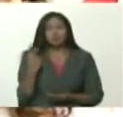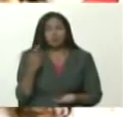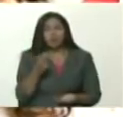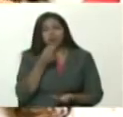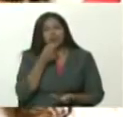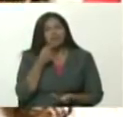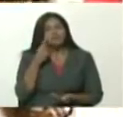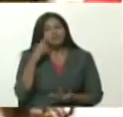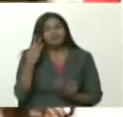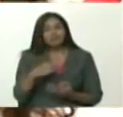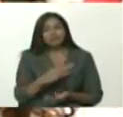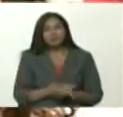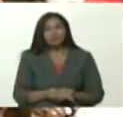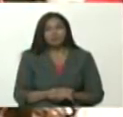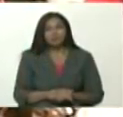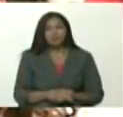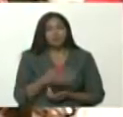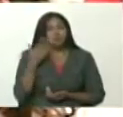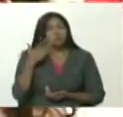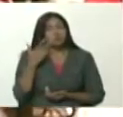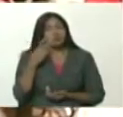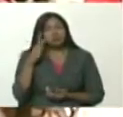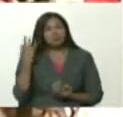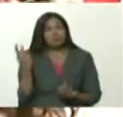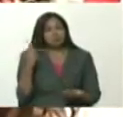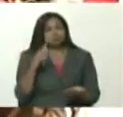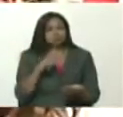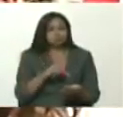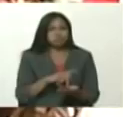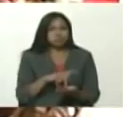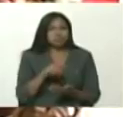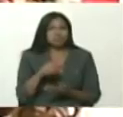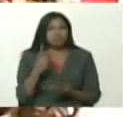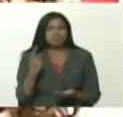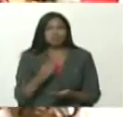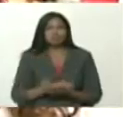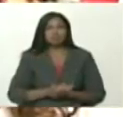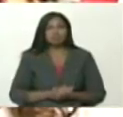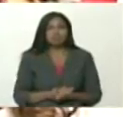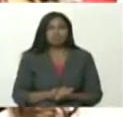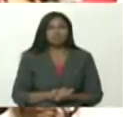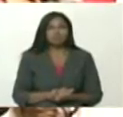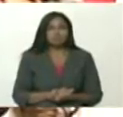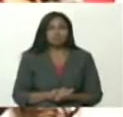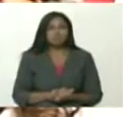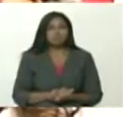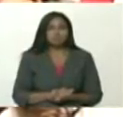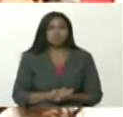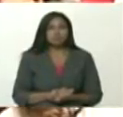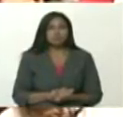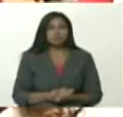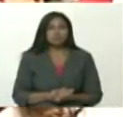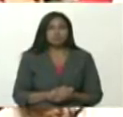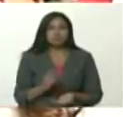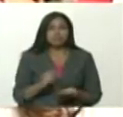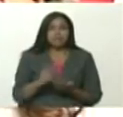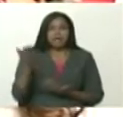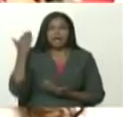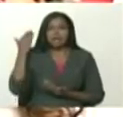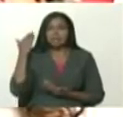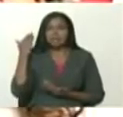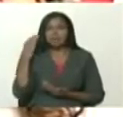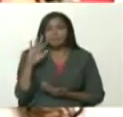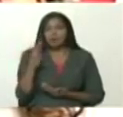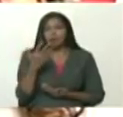preciosa. Orgullosos de estar, de venir. De estar llegando ayer,